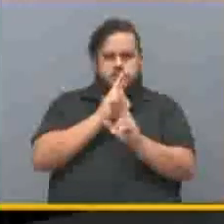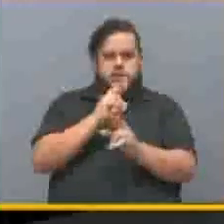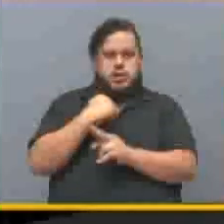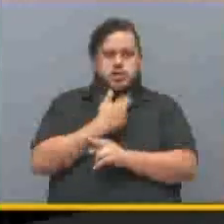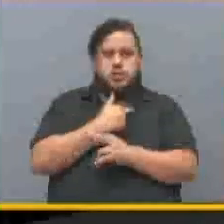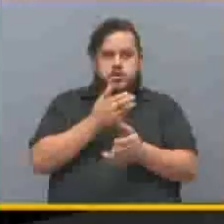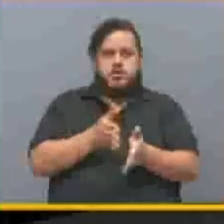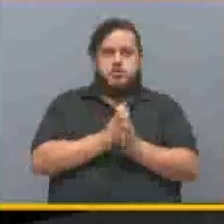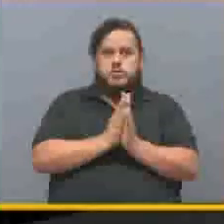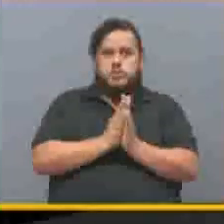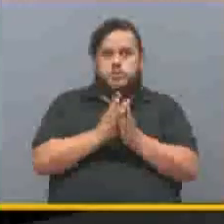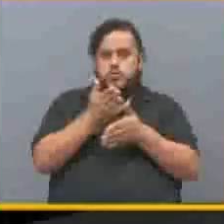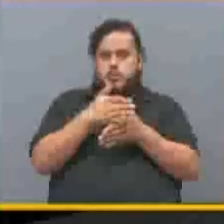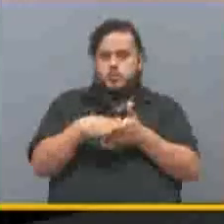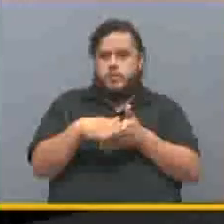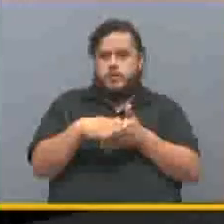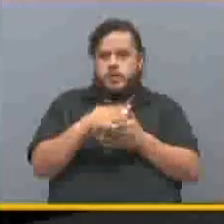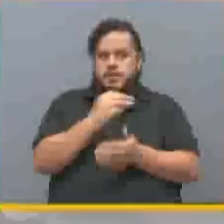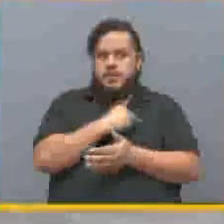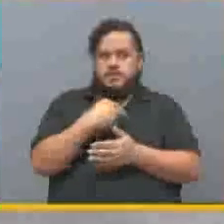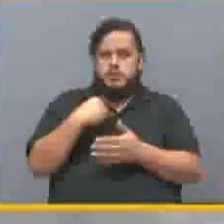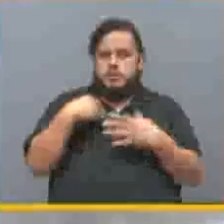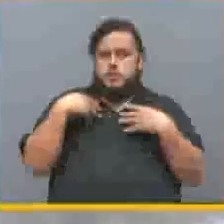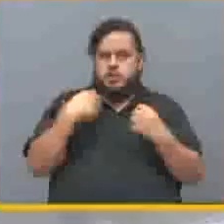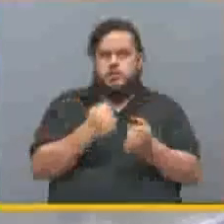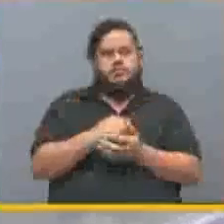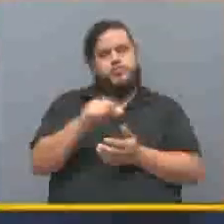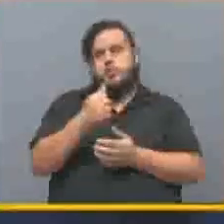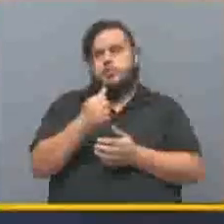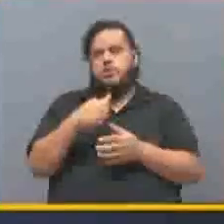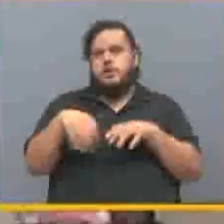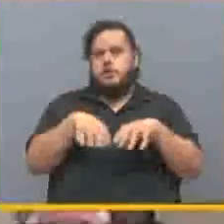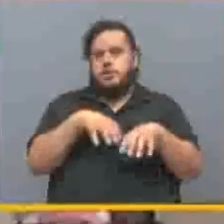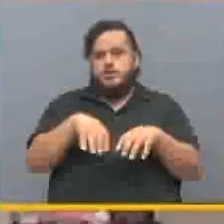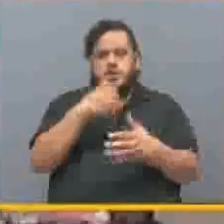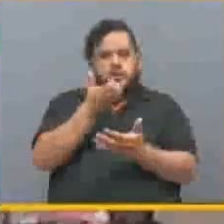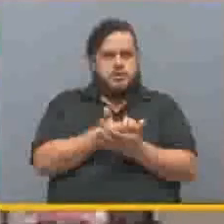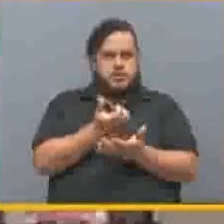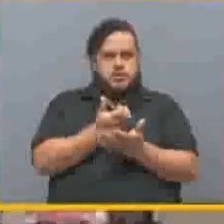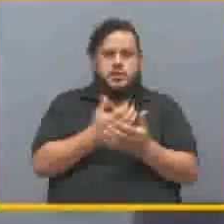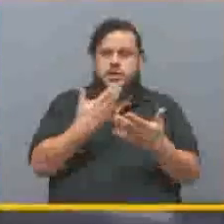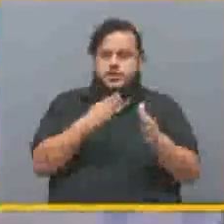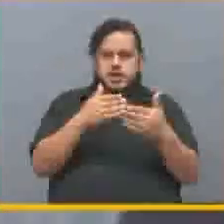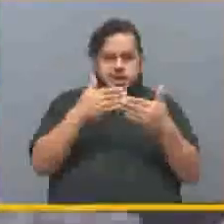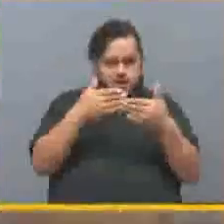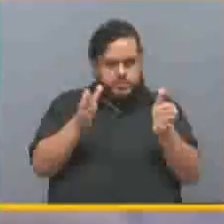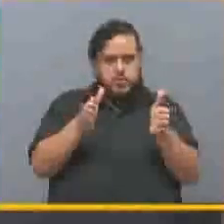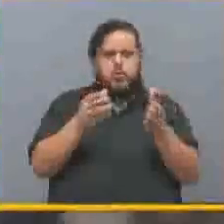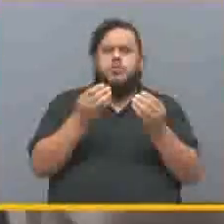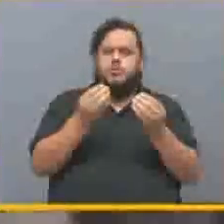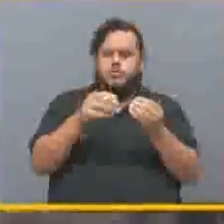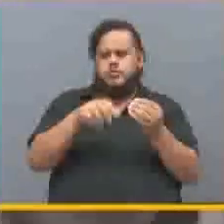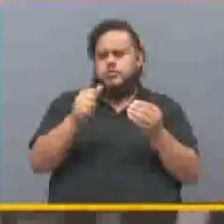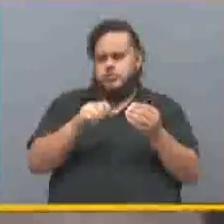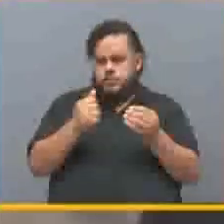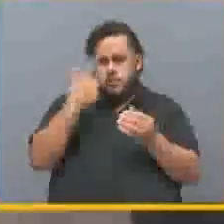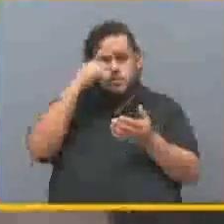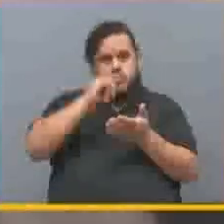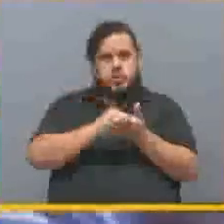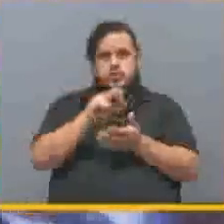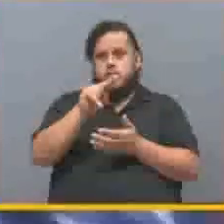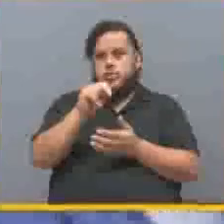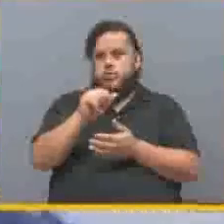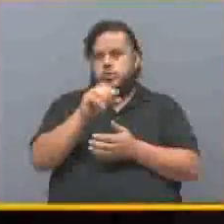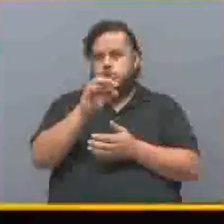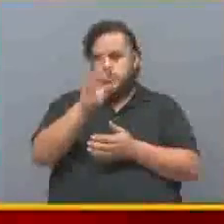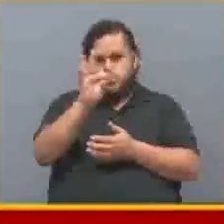nuestra solicitud por parte del Ministerio de Salud. Otras actividades económicas ya hicieron la reapertura hace varios meses, por lo que la UNAFUT está esperando